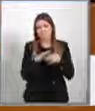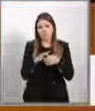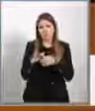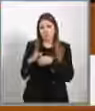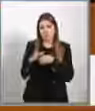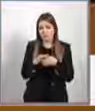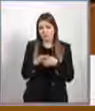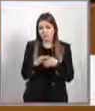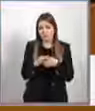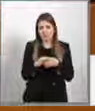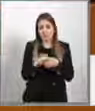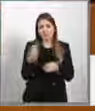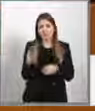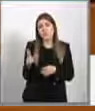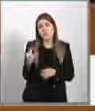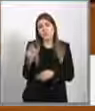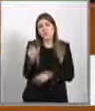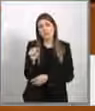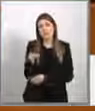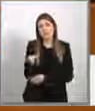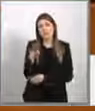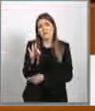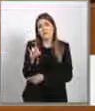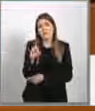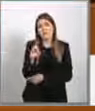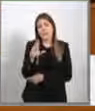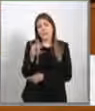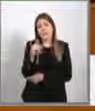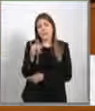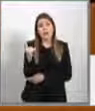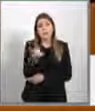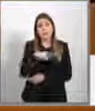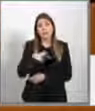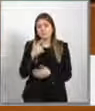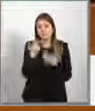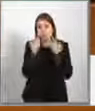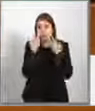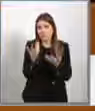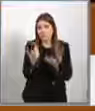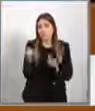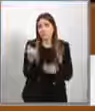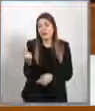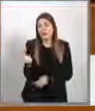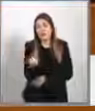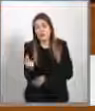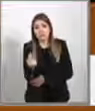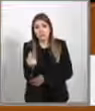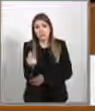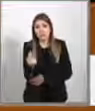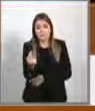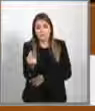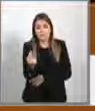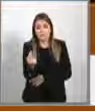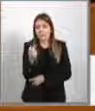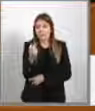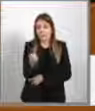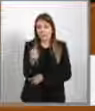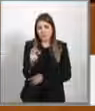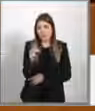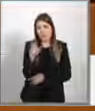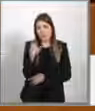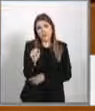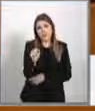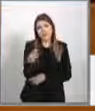inconsistencias. Esta no es la fiscalía que queremos, esta no es la fiscalía que necesitamos, este no es